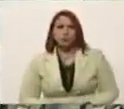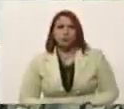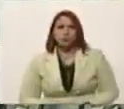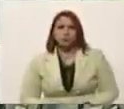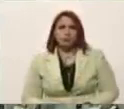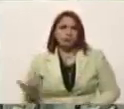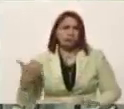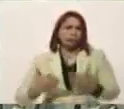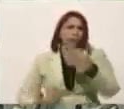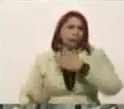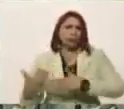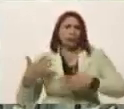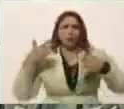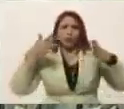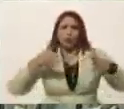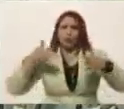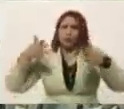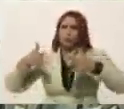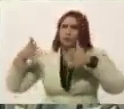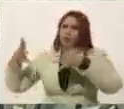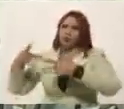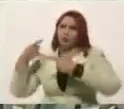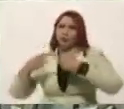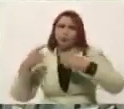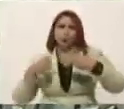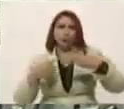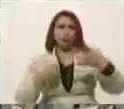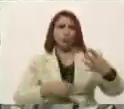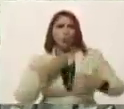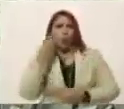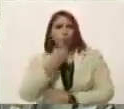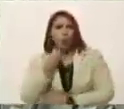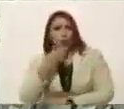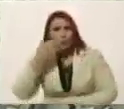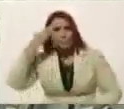años de formación de varias generaciones militares.